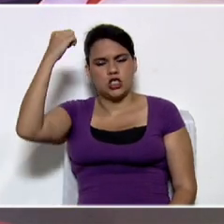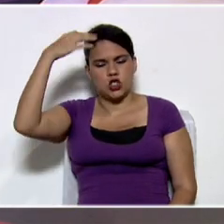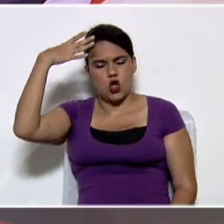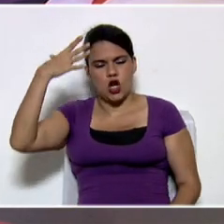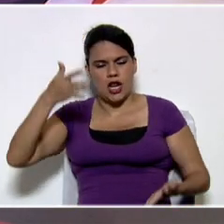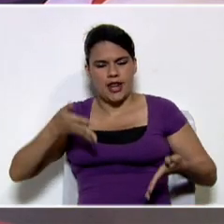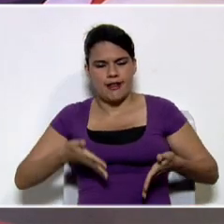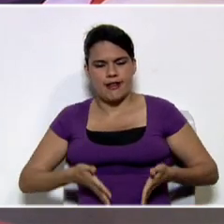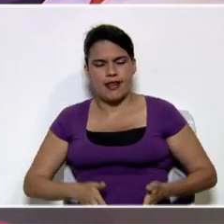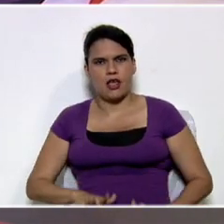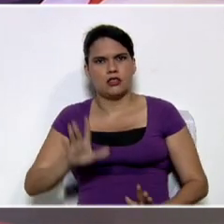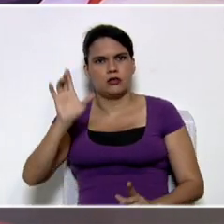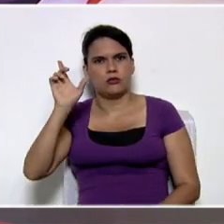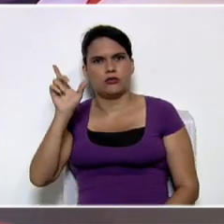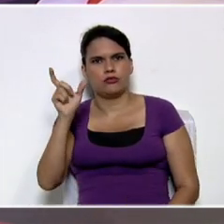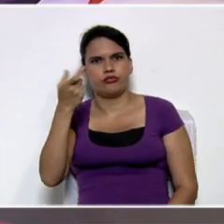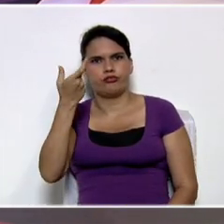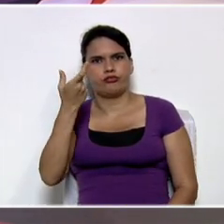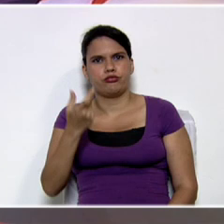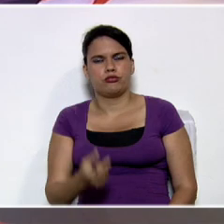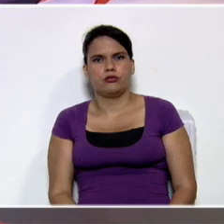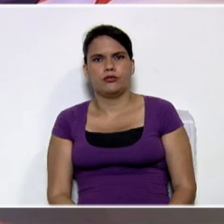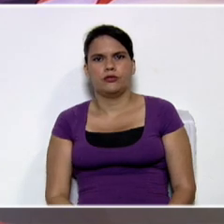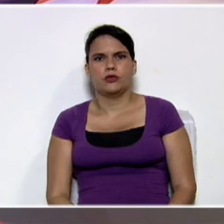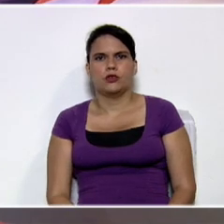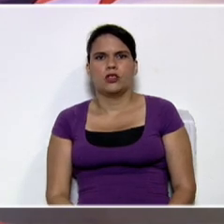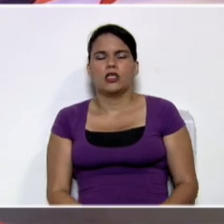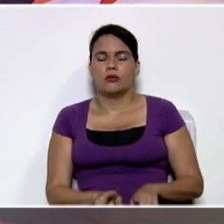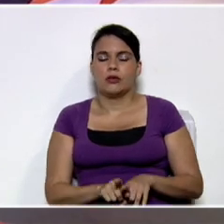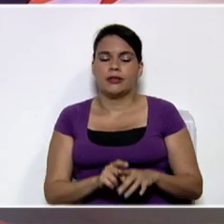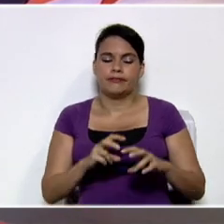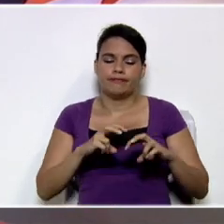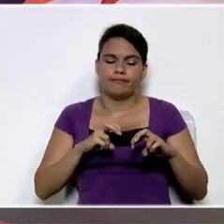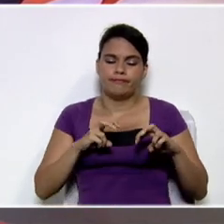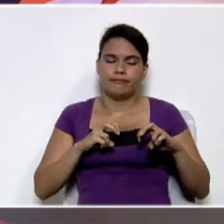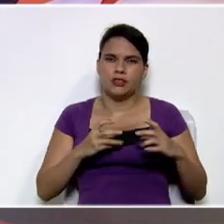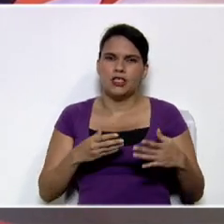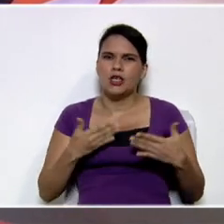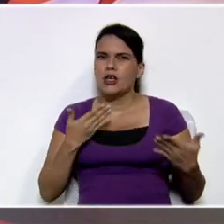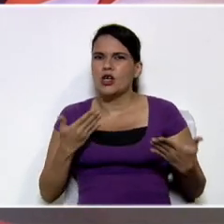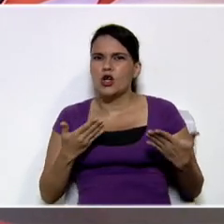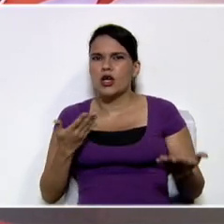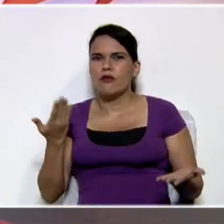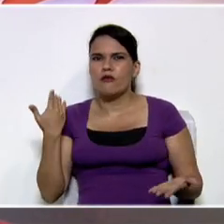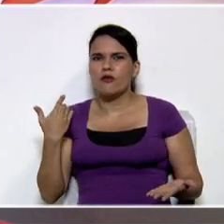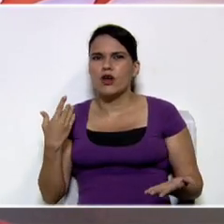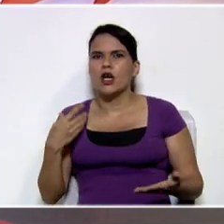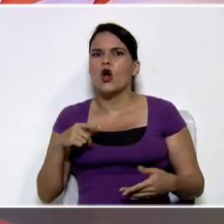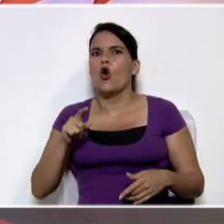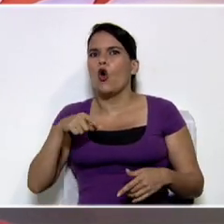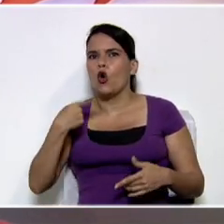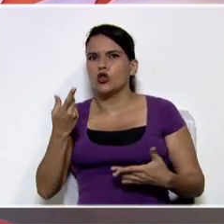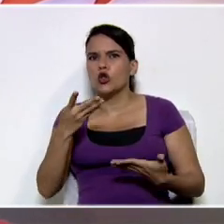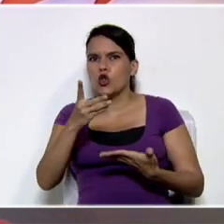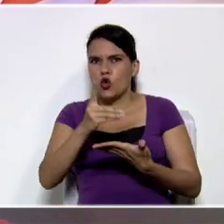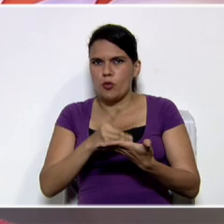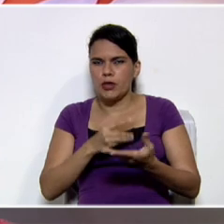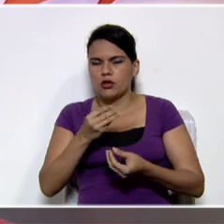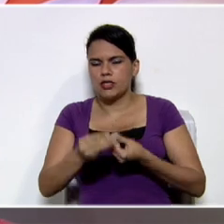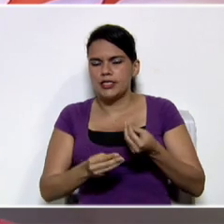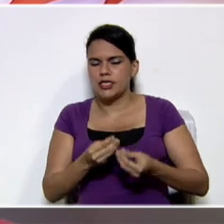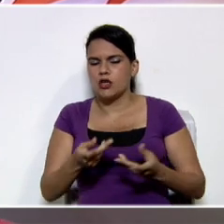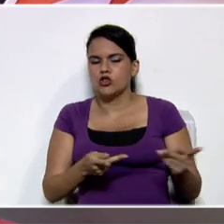Esequibo y sobre todo tenemos que también estar indagando acerca de lo que fue el protocolo de Puerto España. Yo les invito en